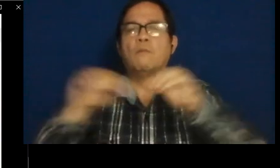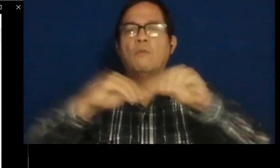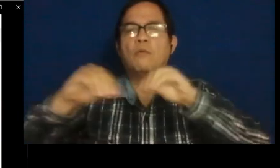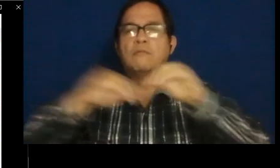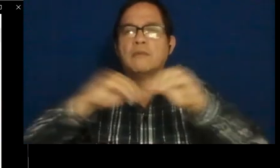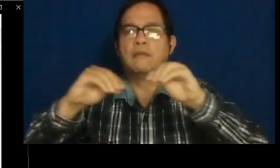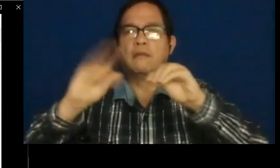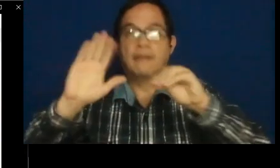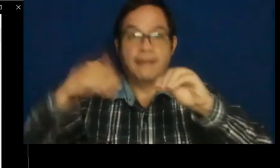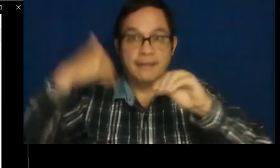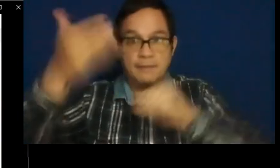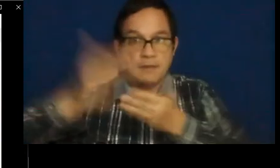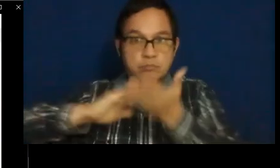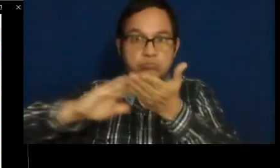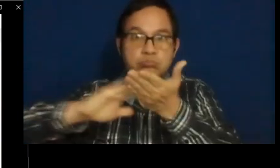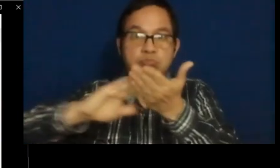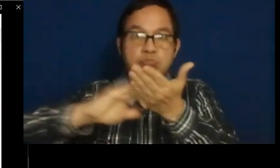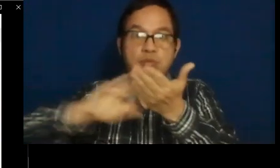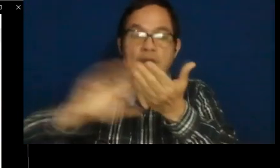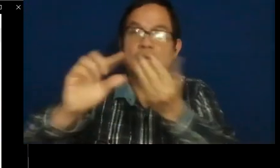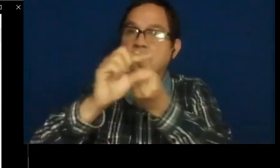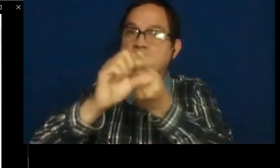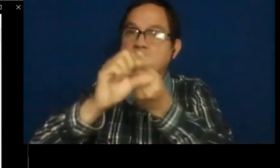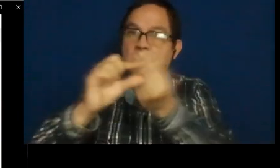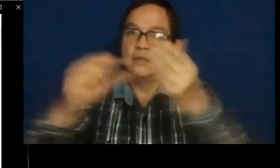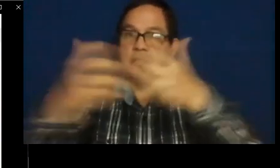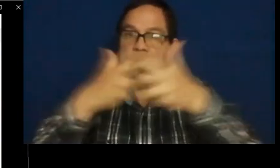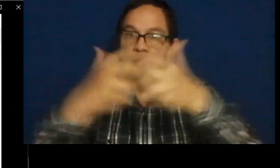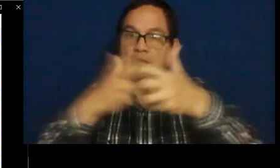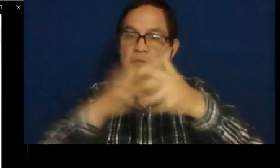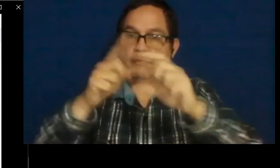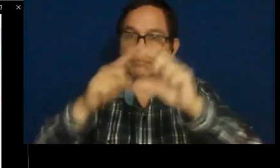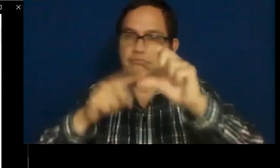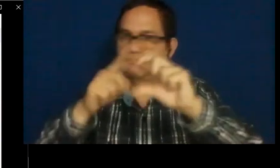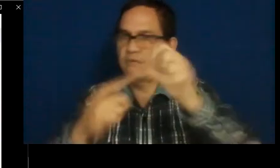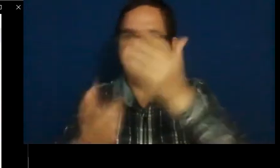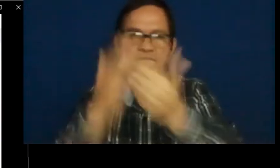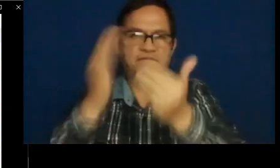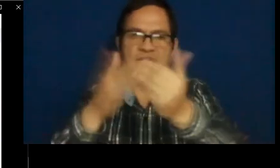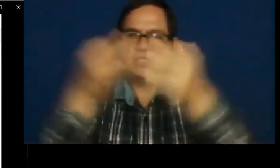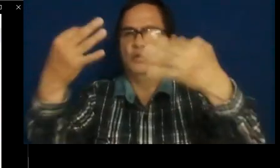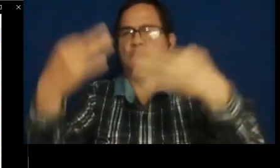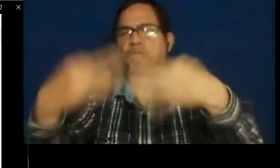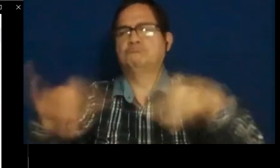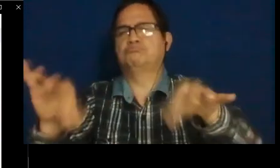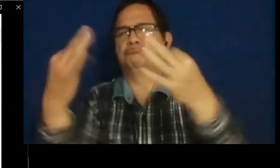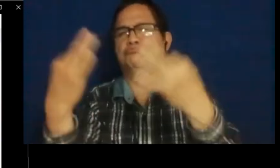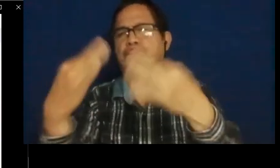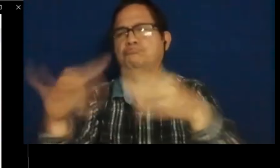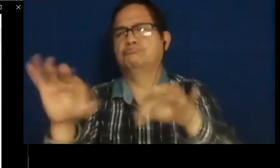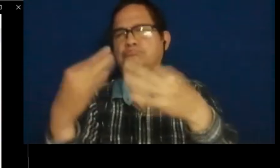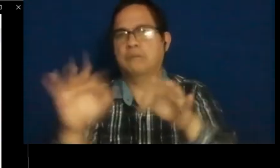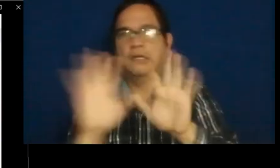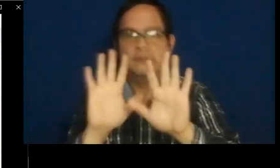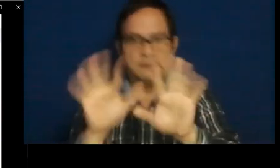posteriormente vamos a solucionar un sistema de ecuaciones. Va a ser un sistema de ecuaciones relativamente fácil, muy sencillo. Igual se les va a explicar cómo se